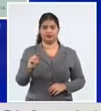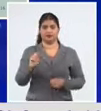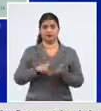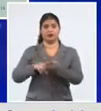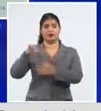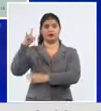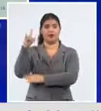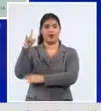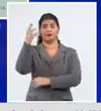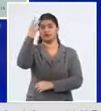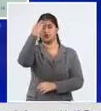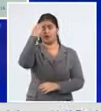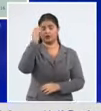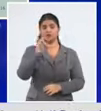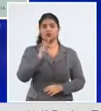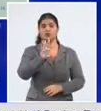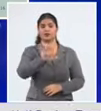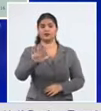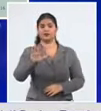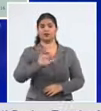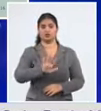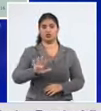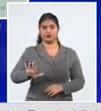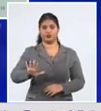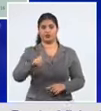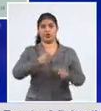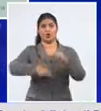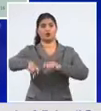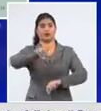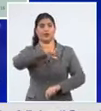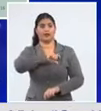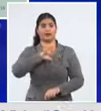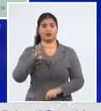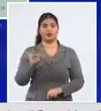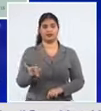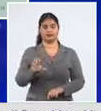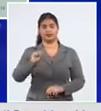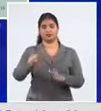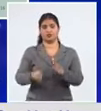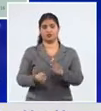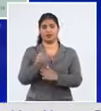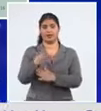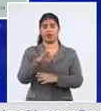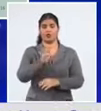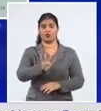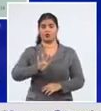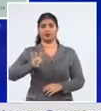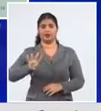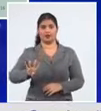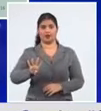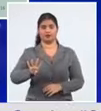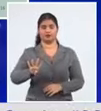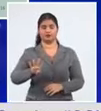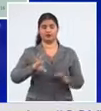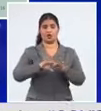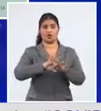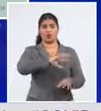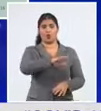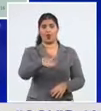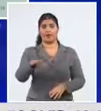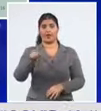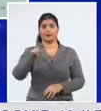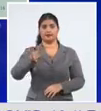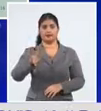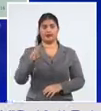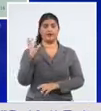frente 55, Contramaestre 47, Songolamaya 44, Guamá 19 y Julio Antonio